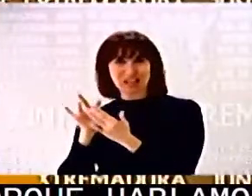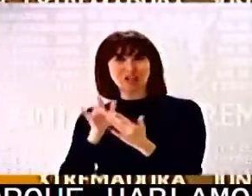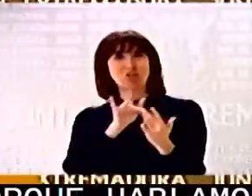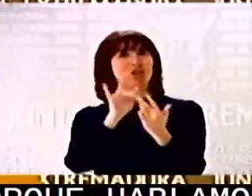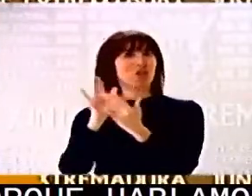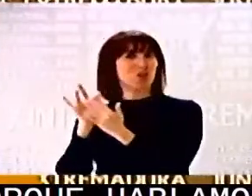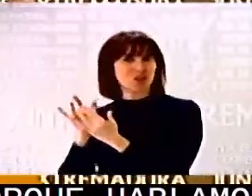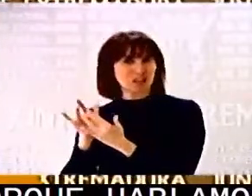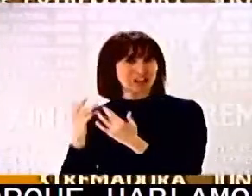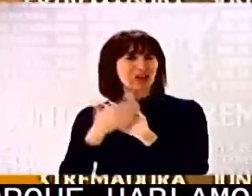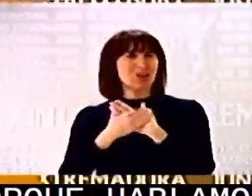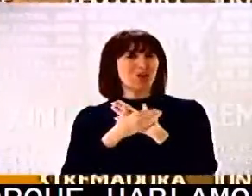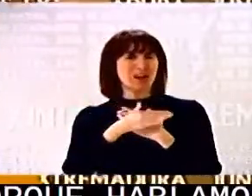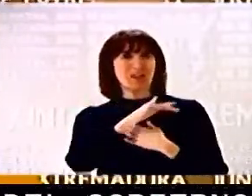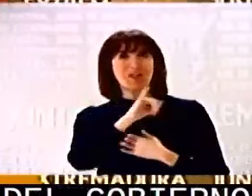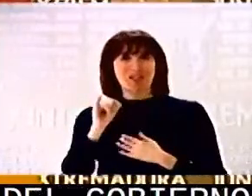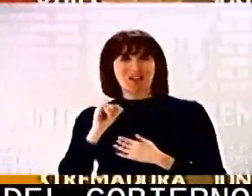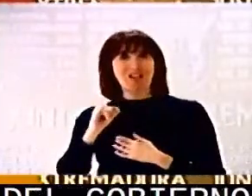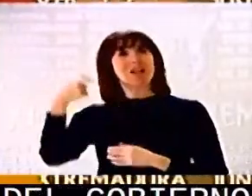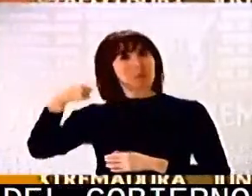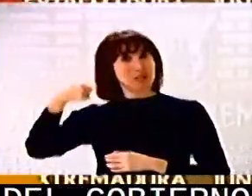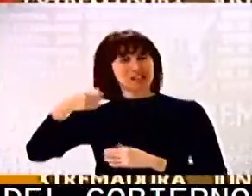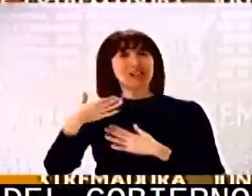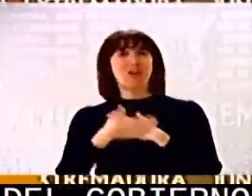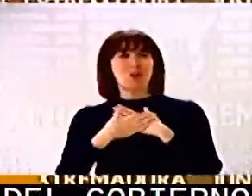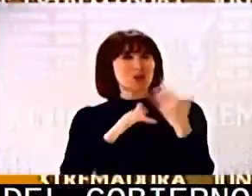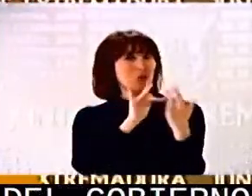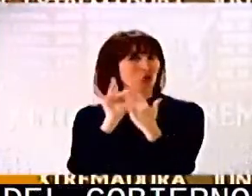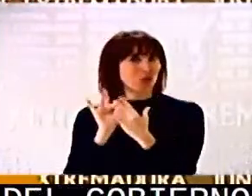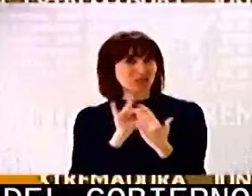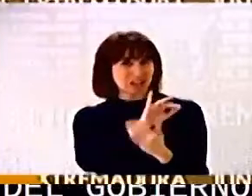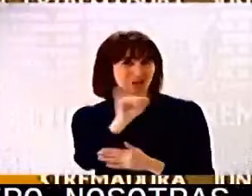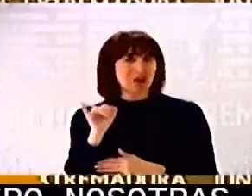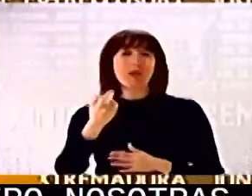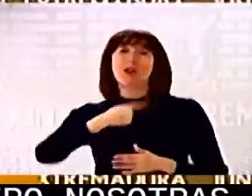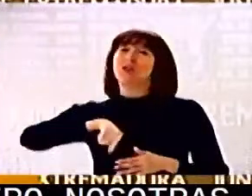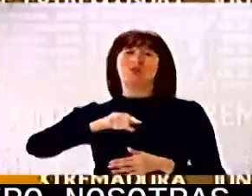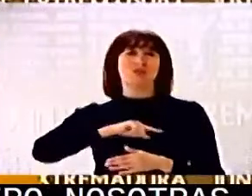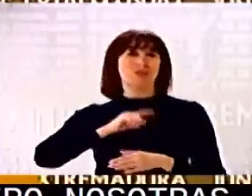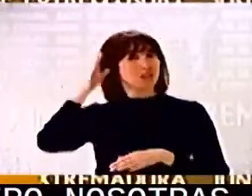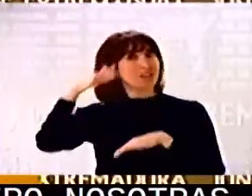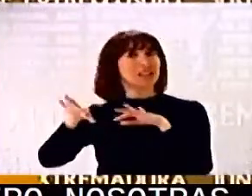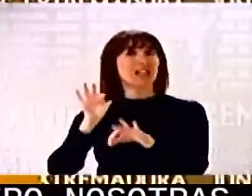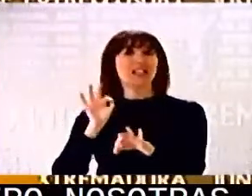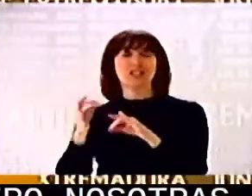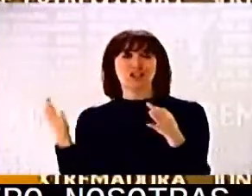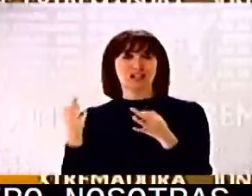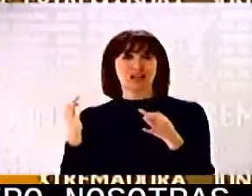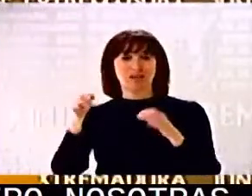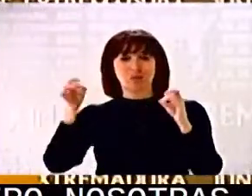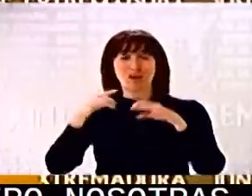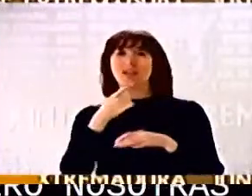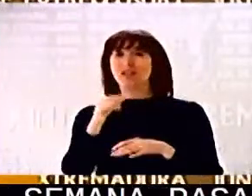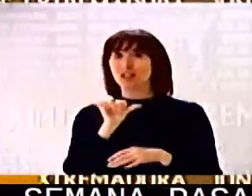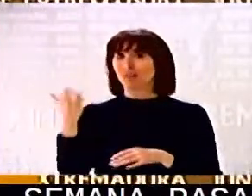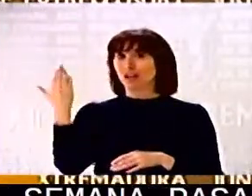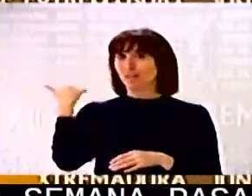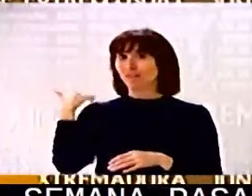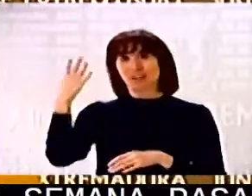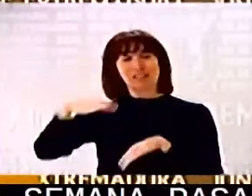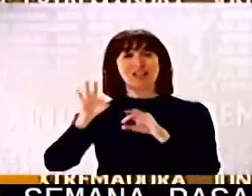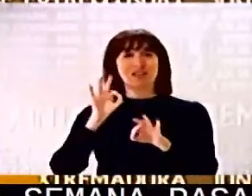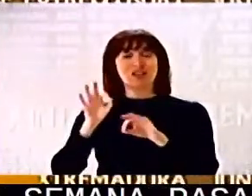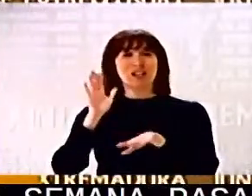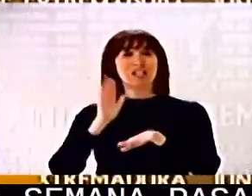Gobierno, incluido el presidente del Gobierno, pero nosotros tenemos que tomar decisiones, como les decía la semana pasada, para poder